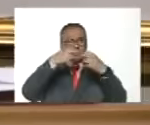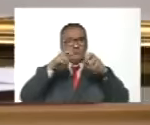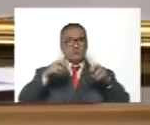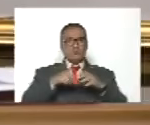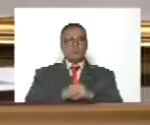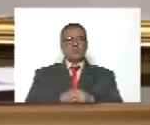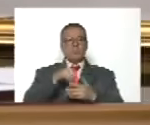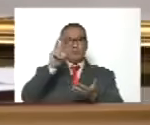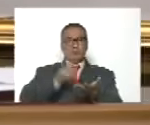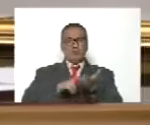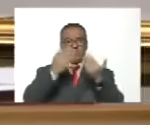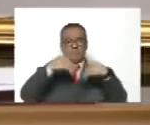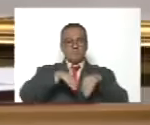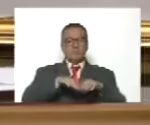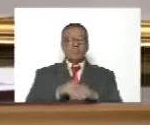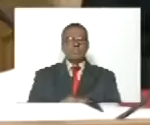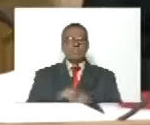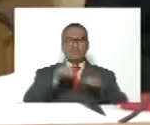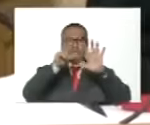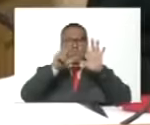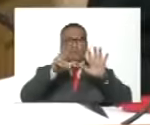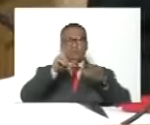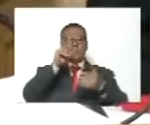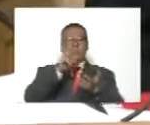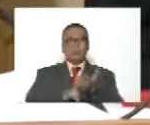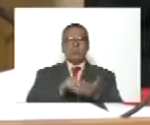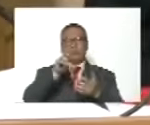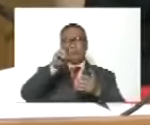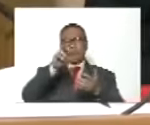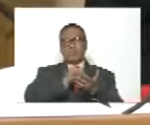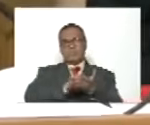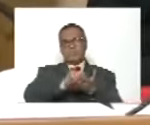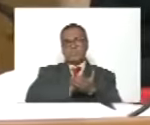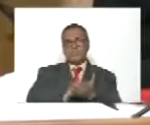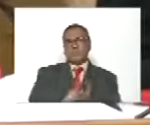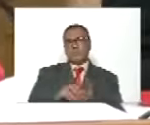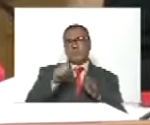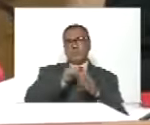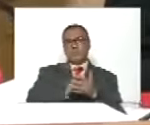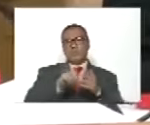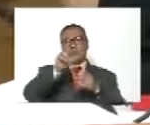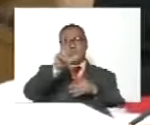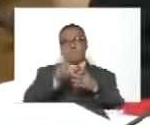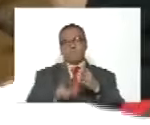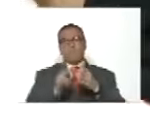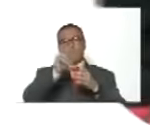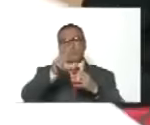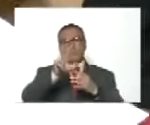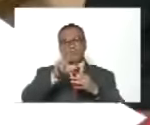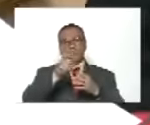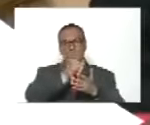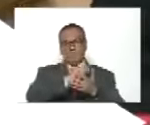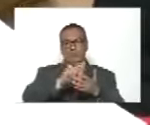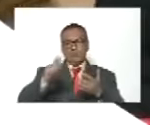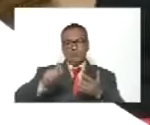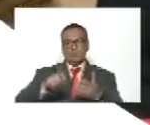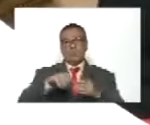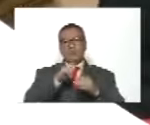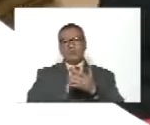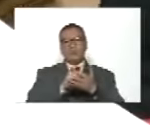epígrafe. Aprobado. Siguiente. Octavo, se sugiere aprobar un nuevo artículo, el cual será el artículo 3, quedando redactado en los siguientes